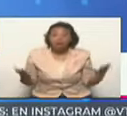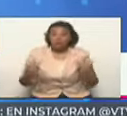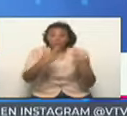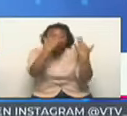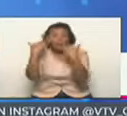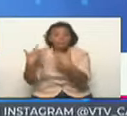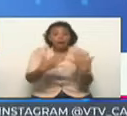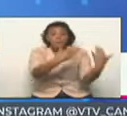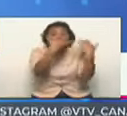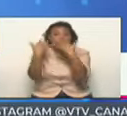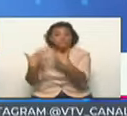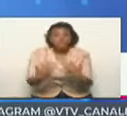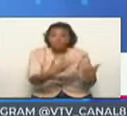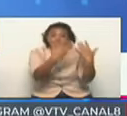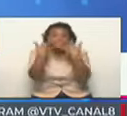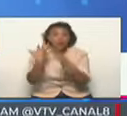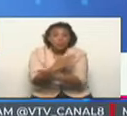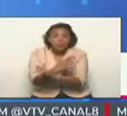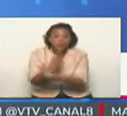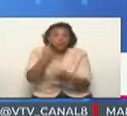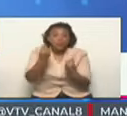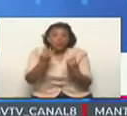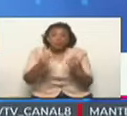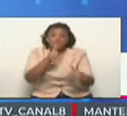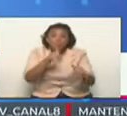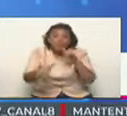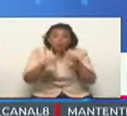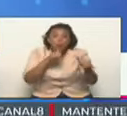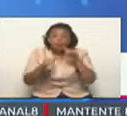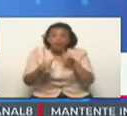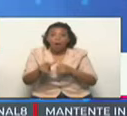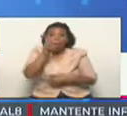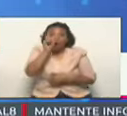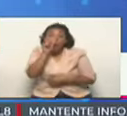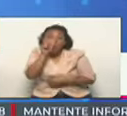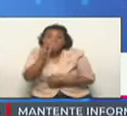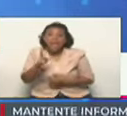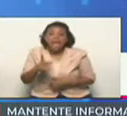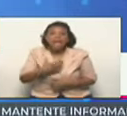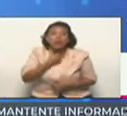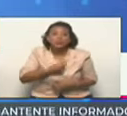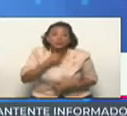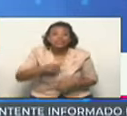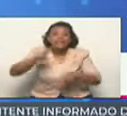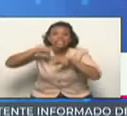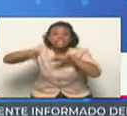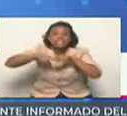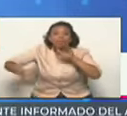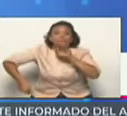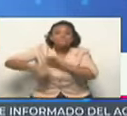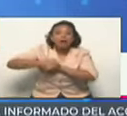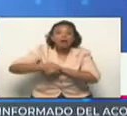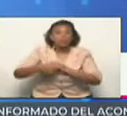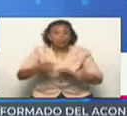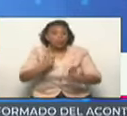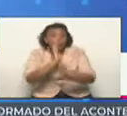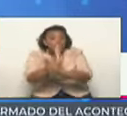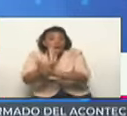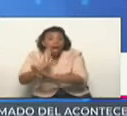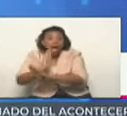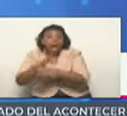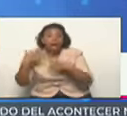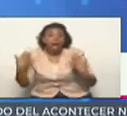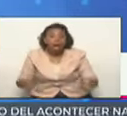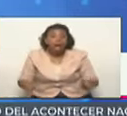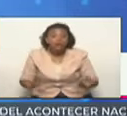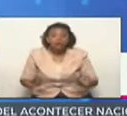videojuegos se mete mucho pederasta. ¿Ustedes sabían? Cuiden, pues los videojuegos tienen